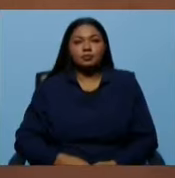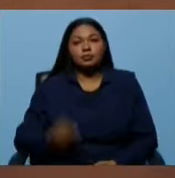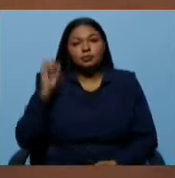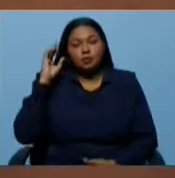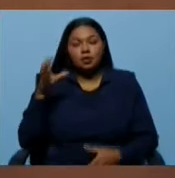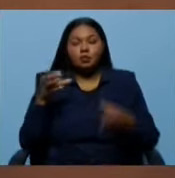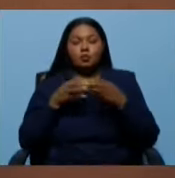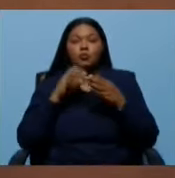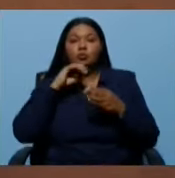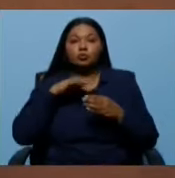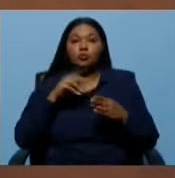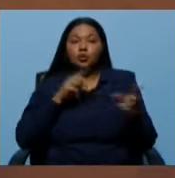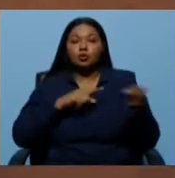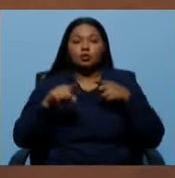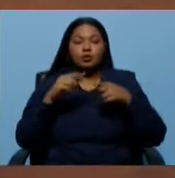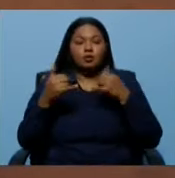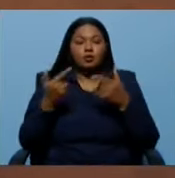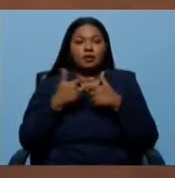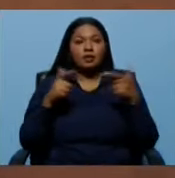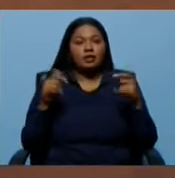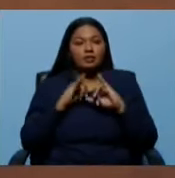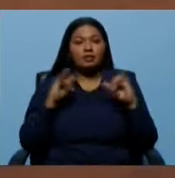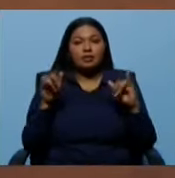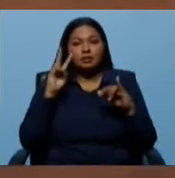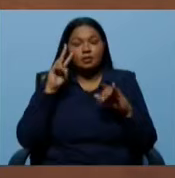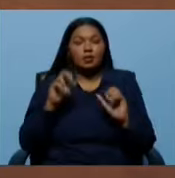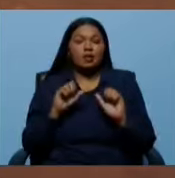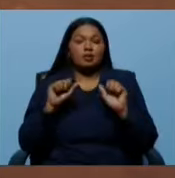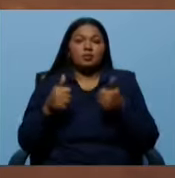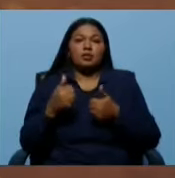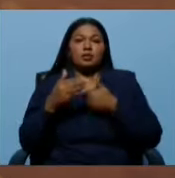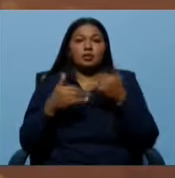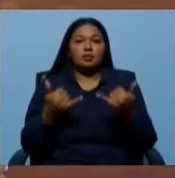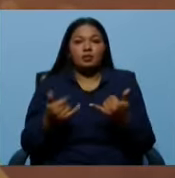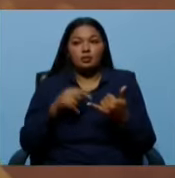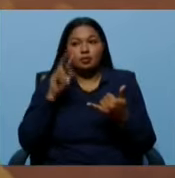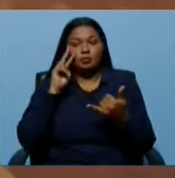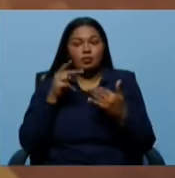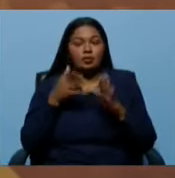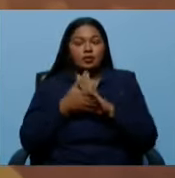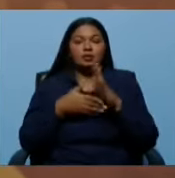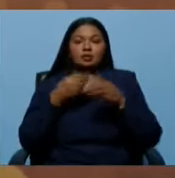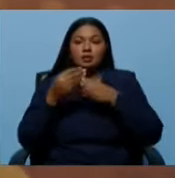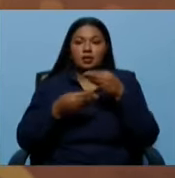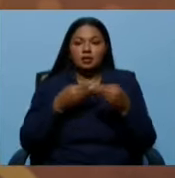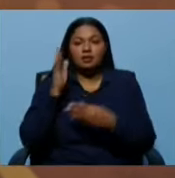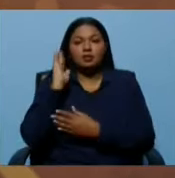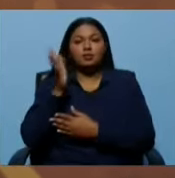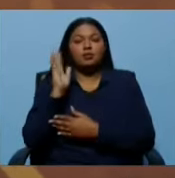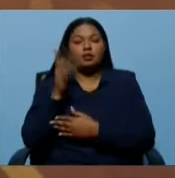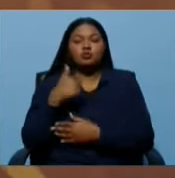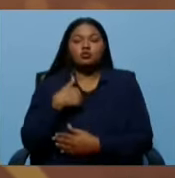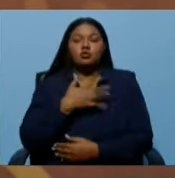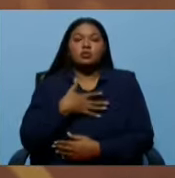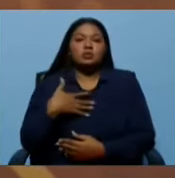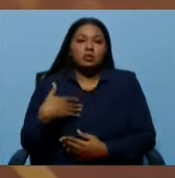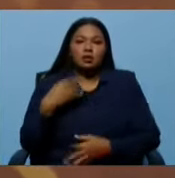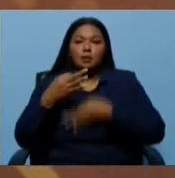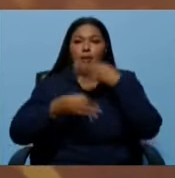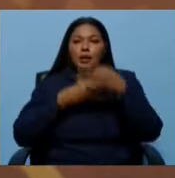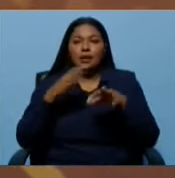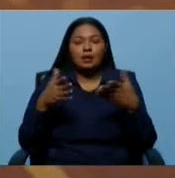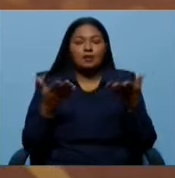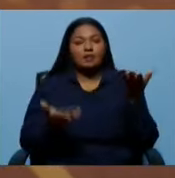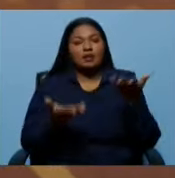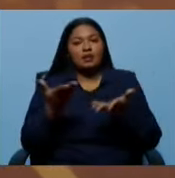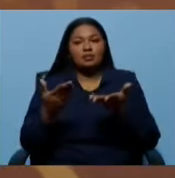bloque histórico, usted es el coordinador general, ya se ha dado inicio a todo lo que tiene que ver con este congreso, y quisiera que nos hablara cuál es el balance